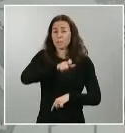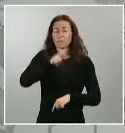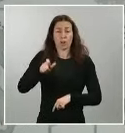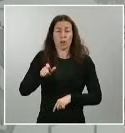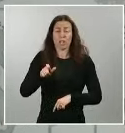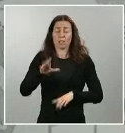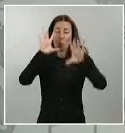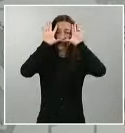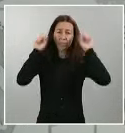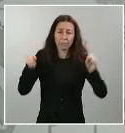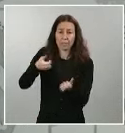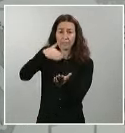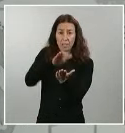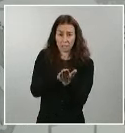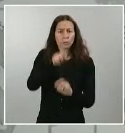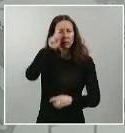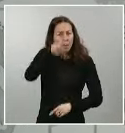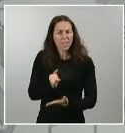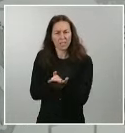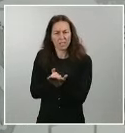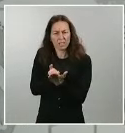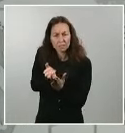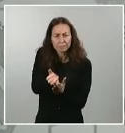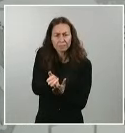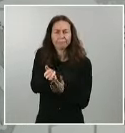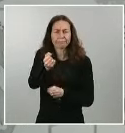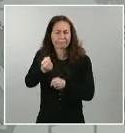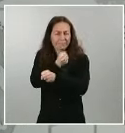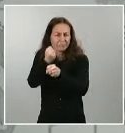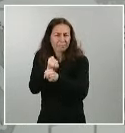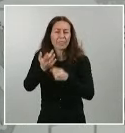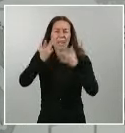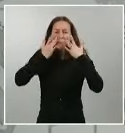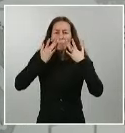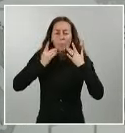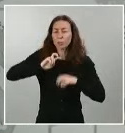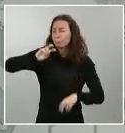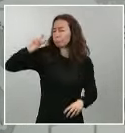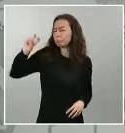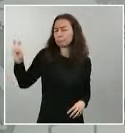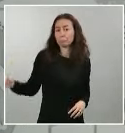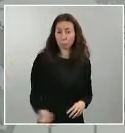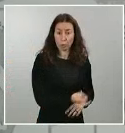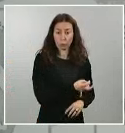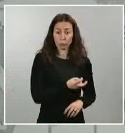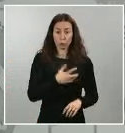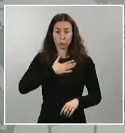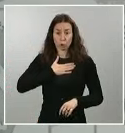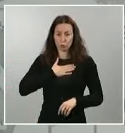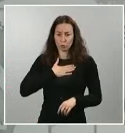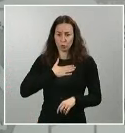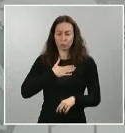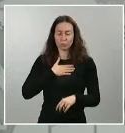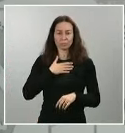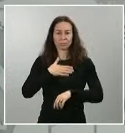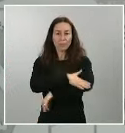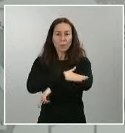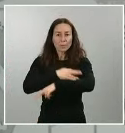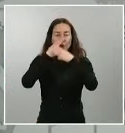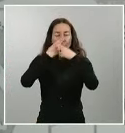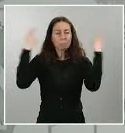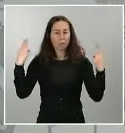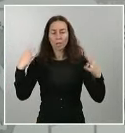haciendo nuestros agricultores, nuestros limpiadores. En definitiva, los responsables públicos debemos tomar humildemente ejemplo de todos ellos y ellas y cumplir